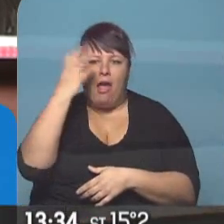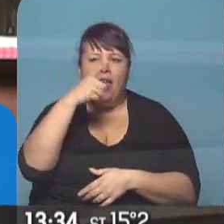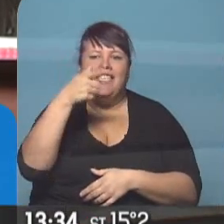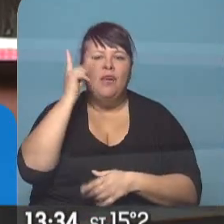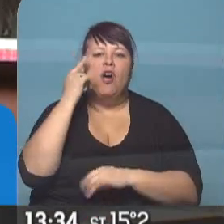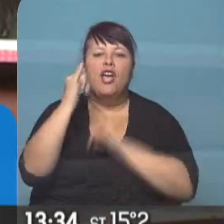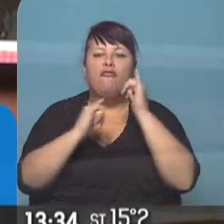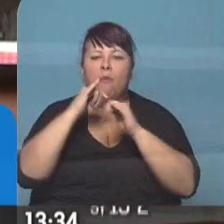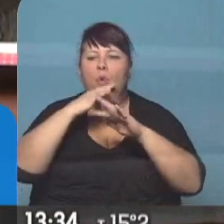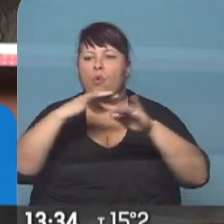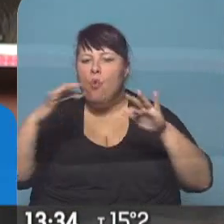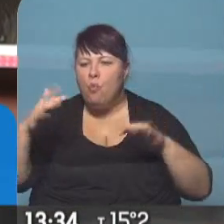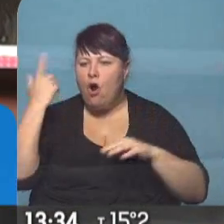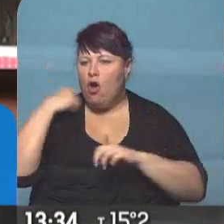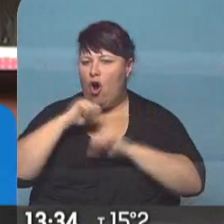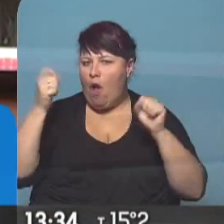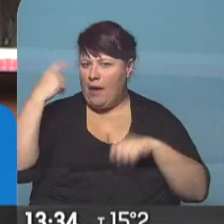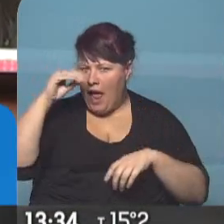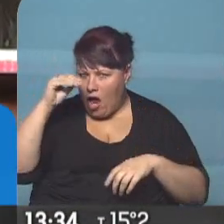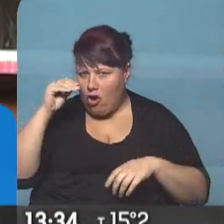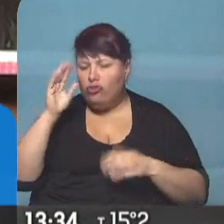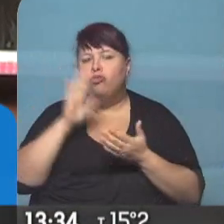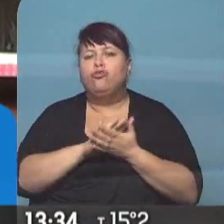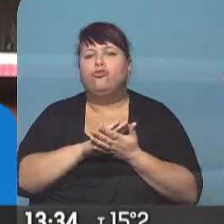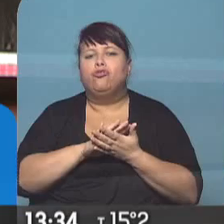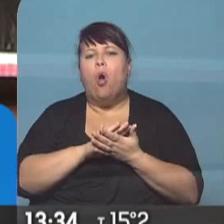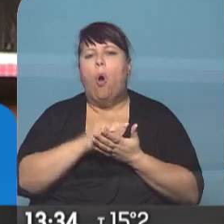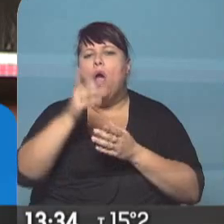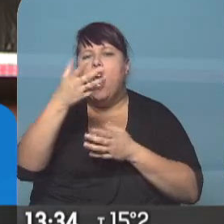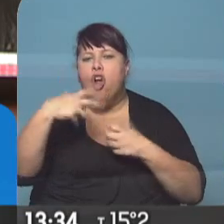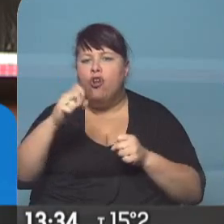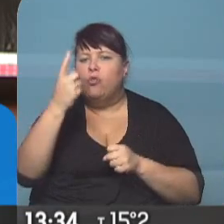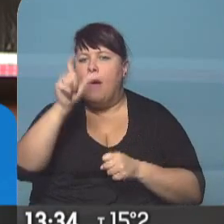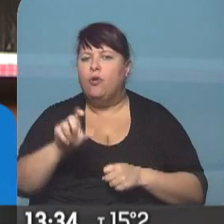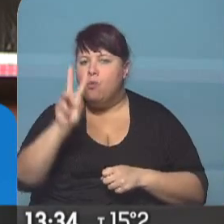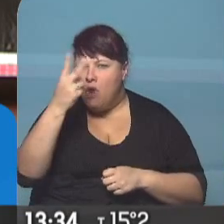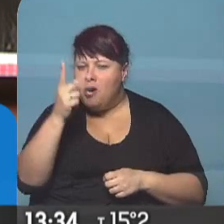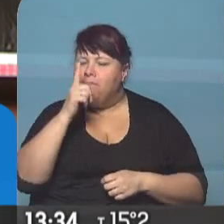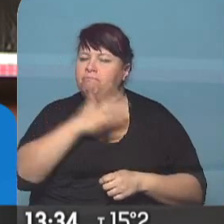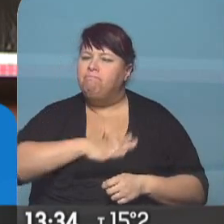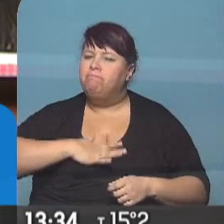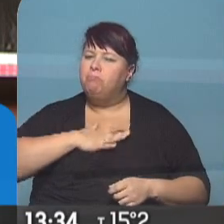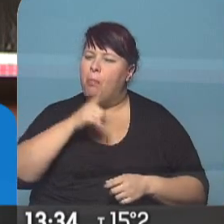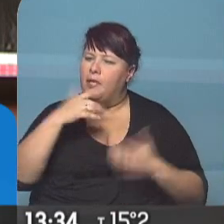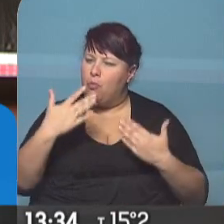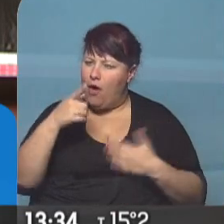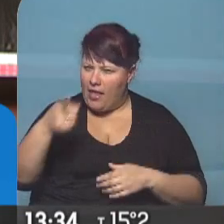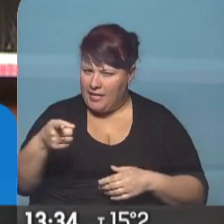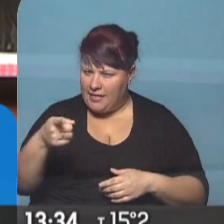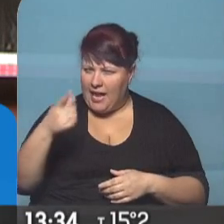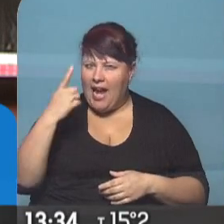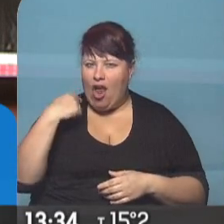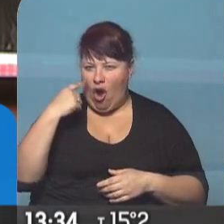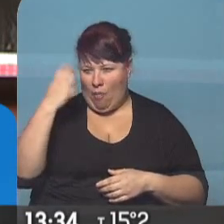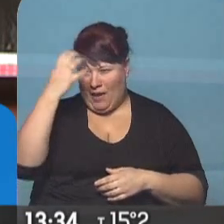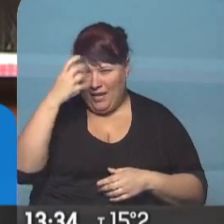con una información que trascendió a última hora de ayer respecto a un cadáver que se intuía podía pertenecer al artesano y